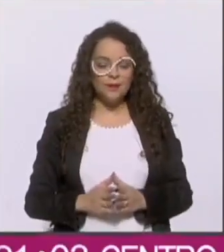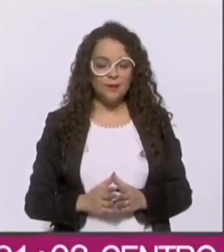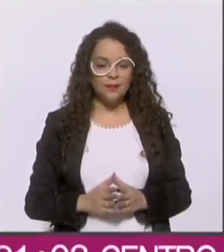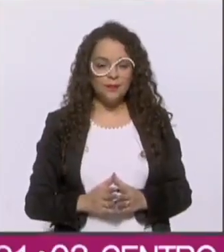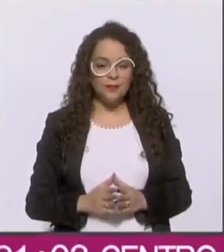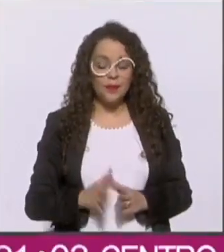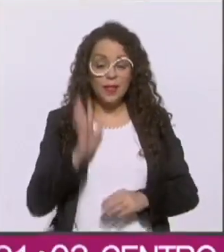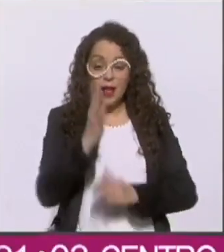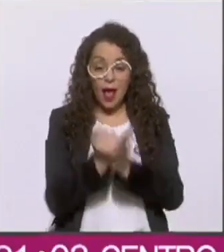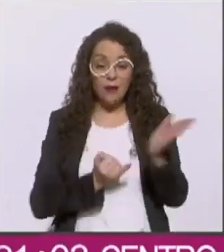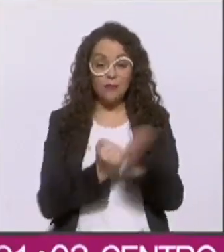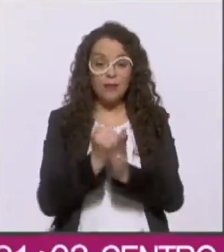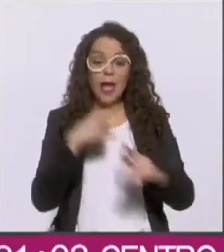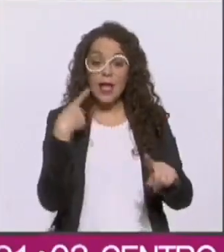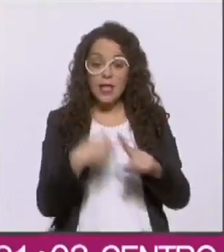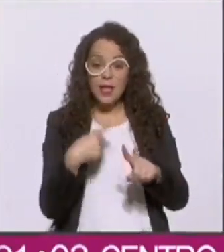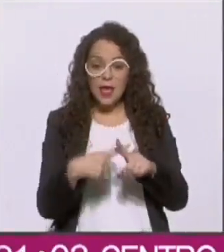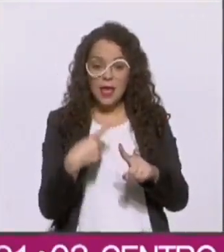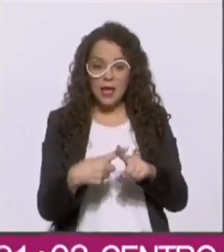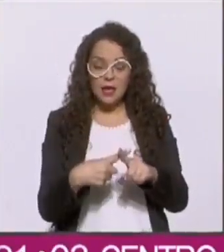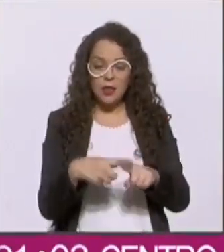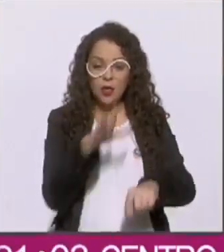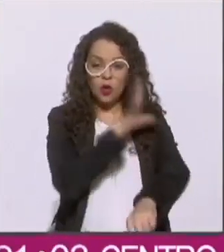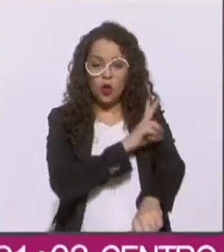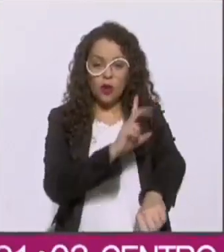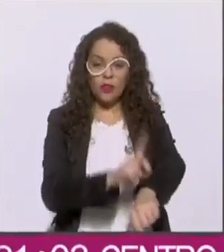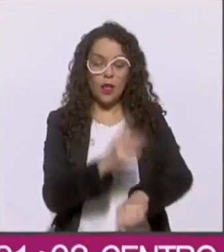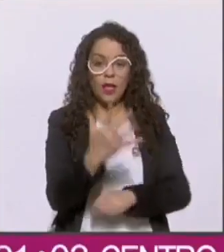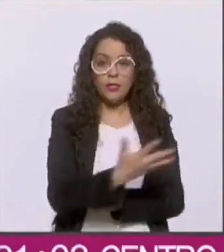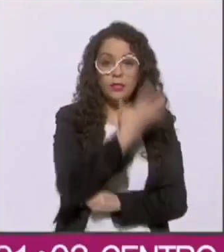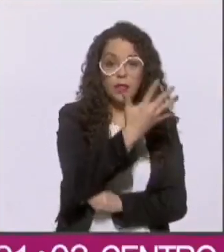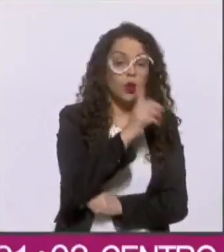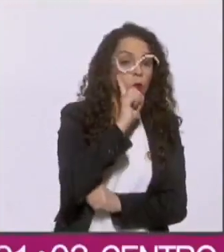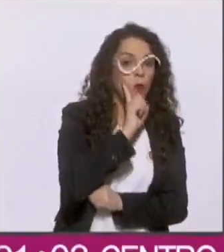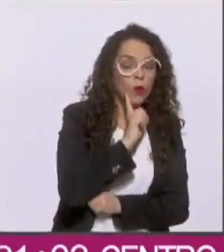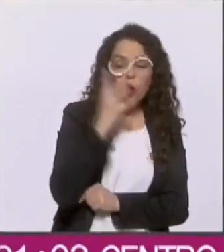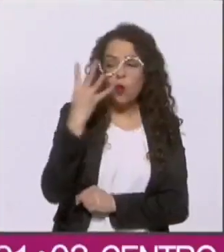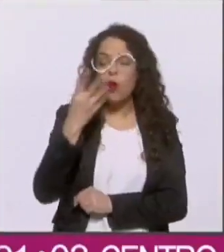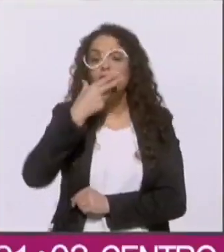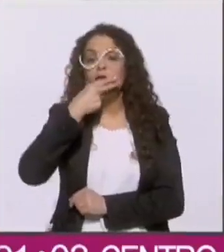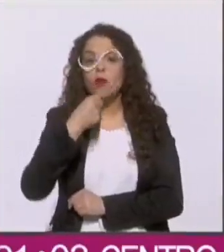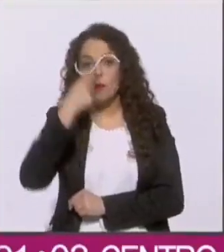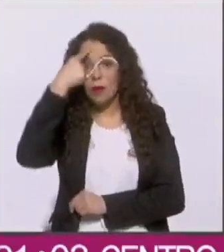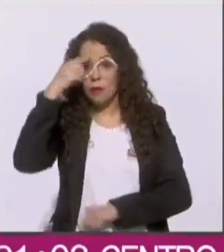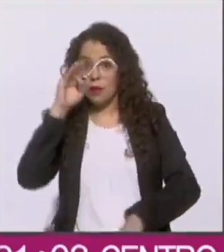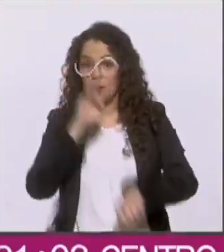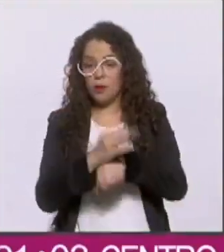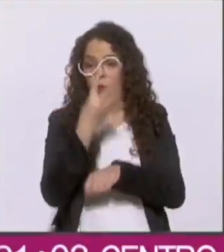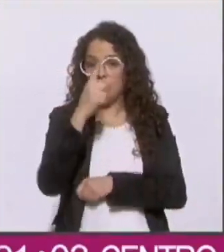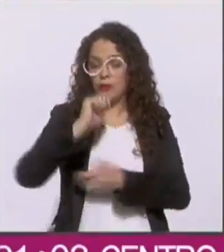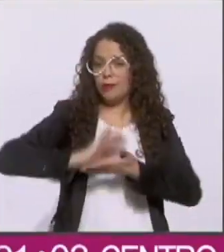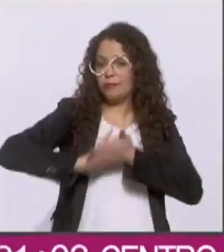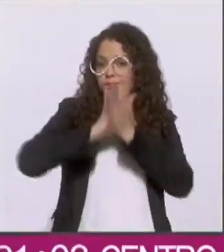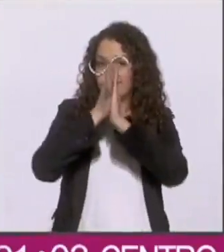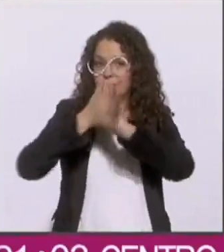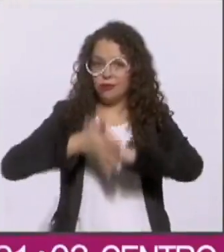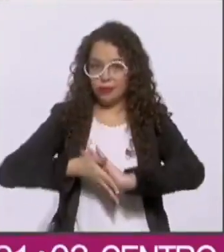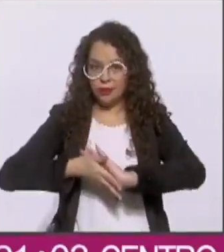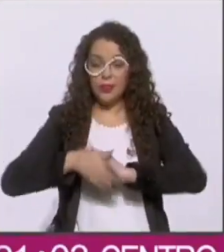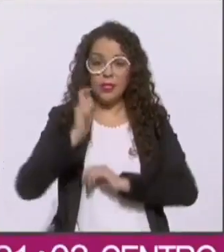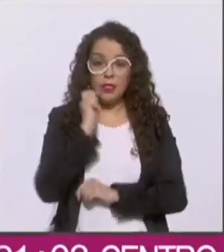Quedaron definidos los nombres de las 5 coordinadoras y 4 coordinadores en defensa de la 4T que contenderán en las